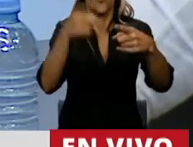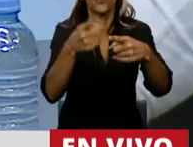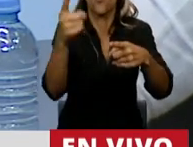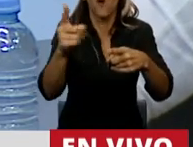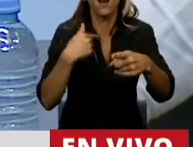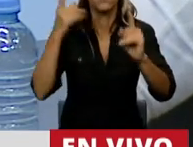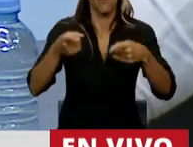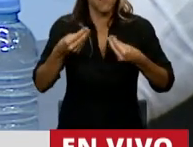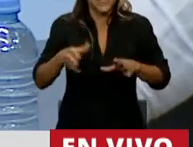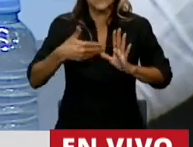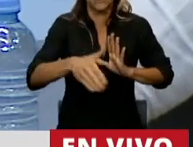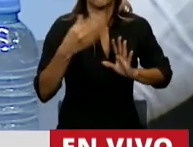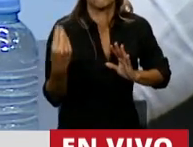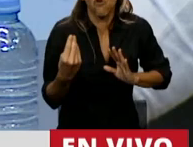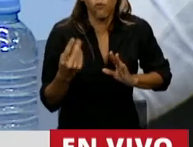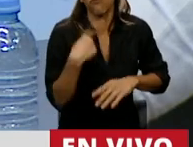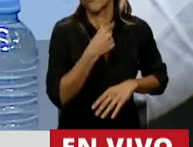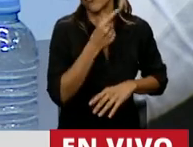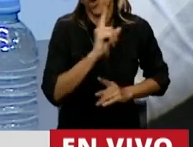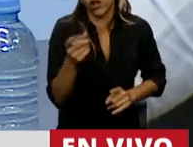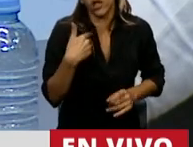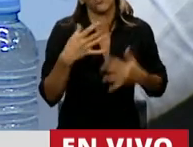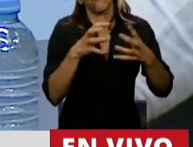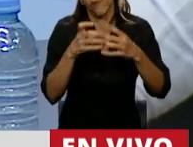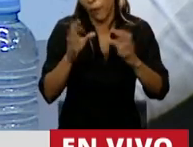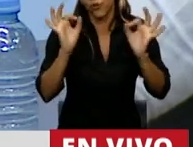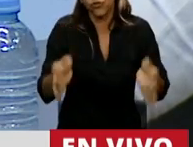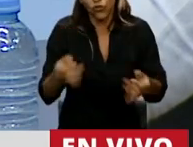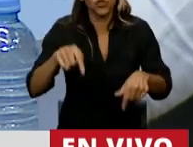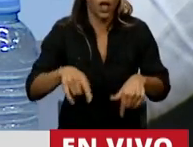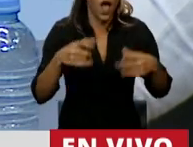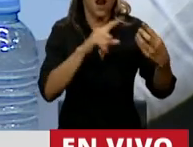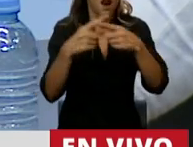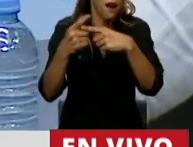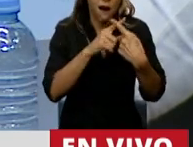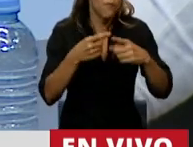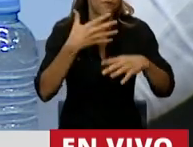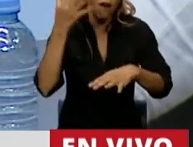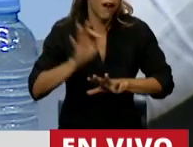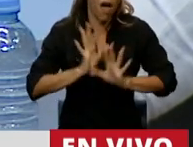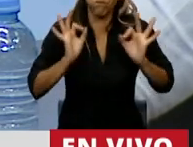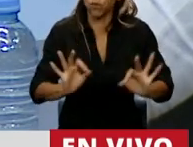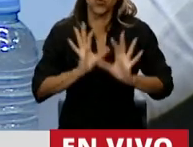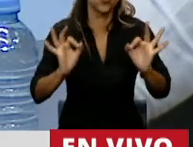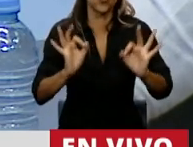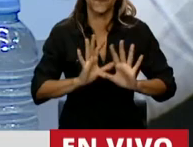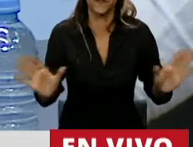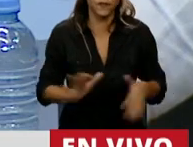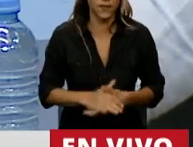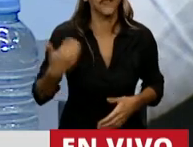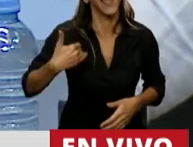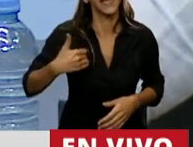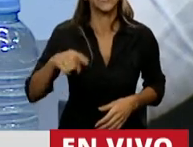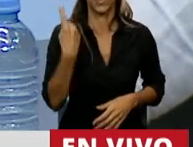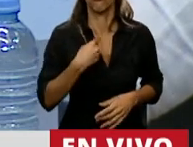no me voy a detener en un debate y en una discusión que, aunque se sigue dando en este recinto, está saldada. La Argentina y nosotros